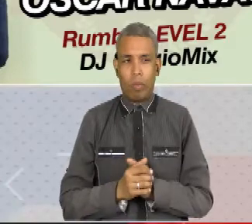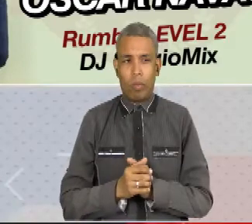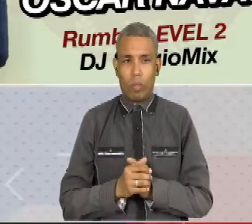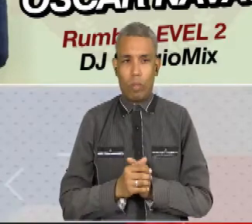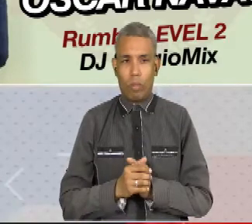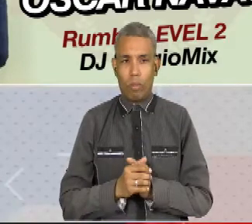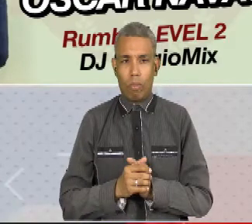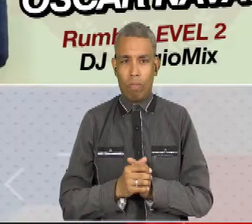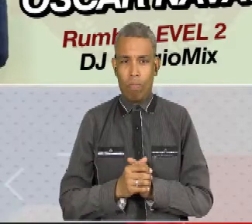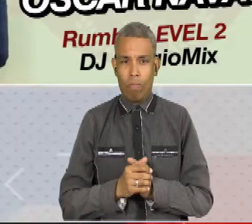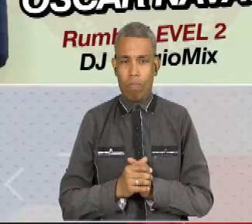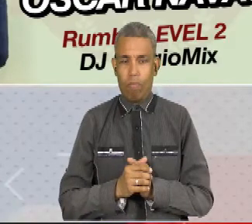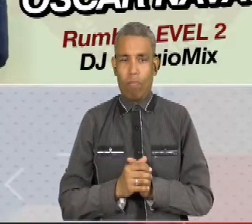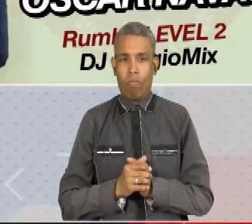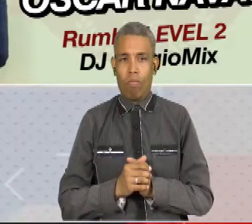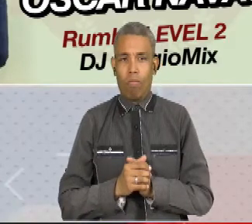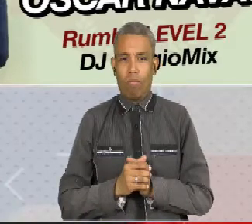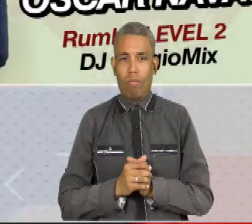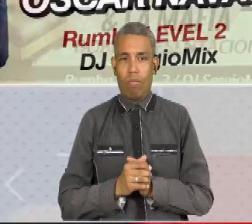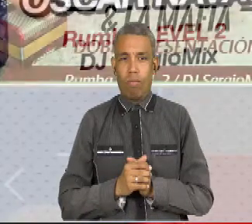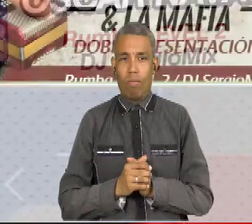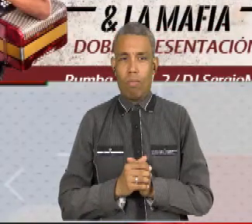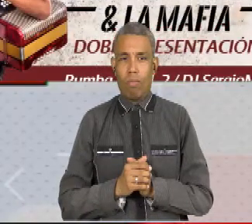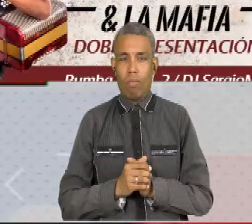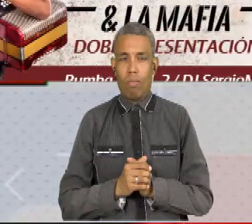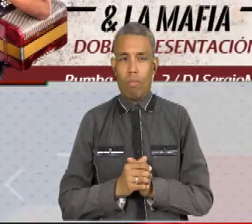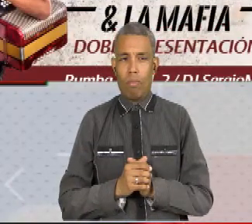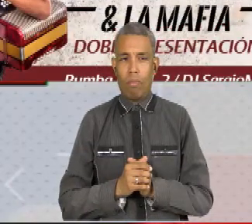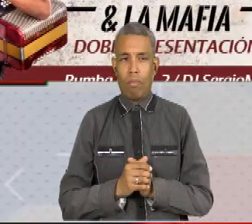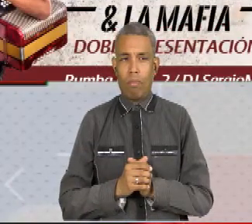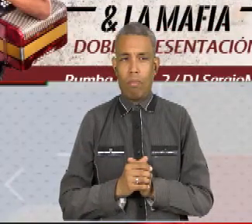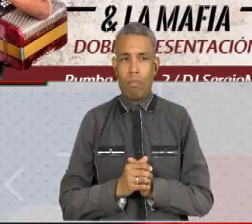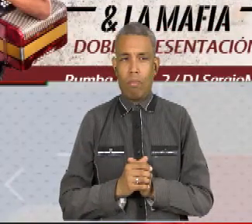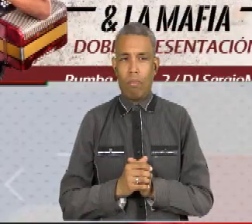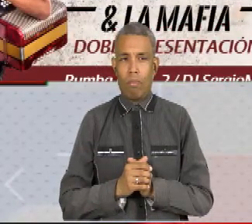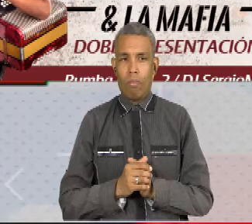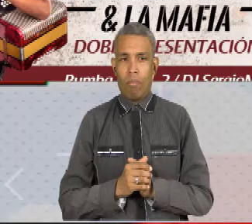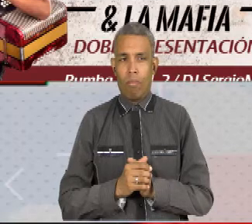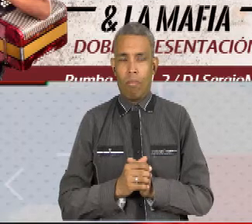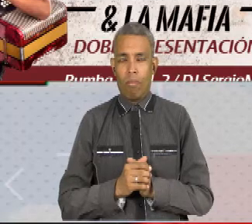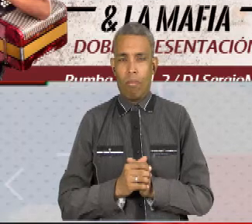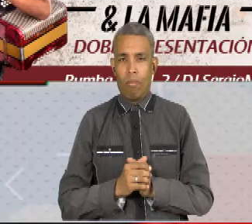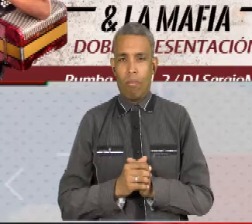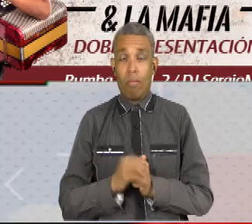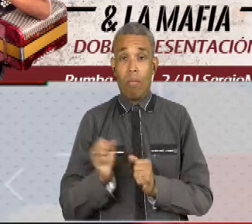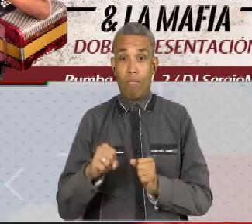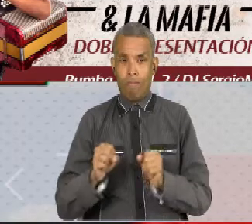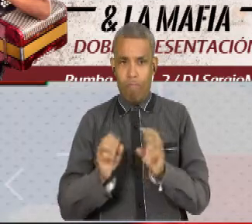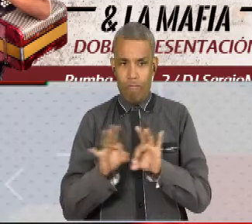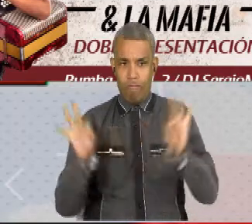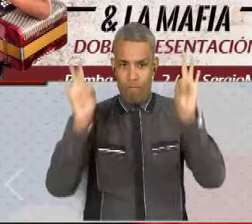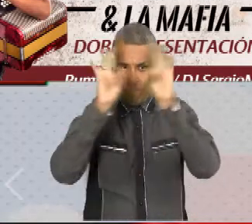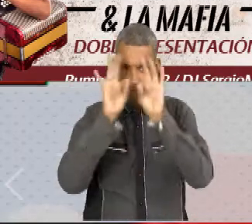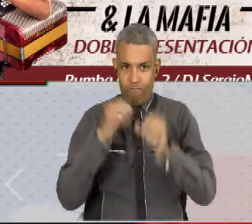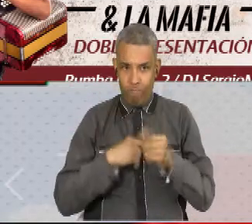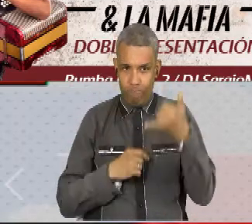de tus presentaciones, no solamente acá en la cervecería, sino en todos los sitios de la ciudad. Bien, importantísimo.